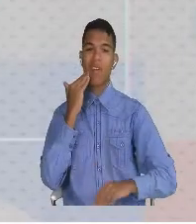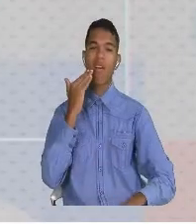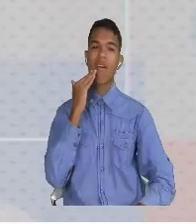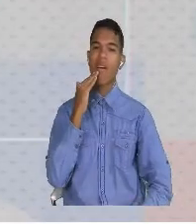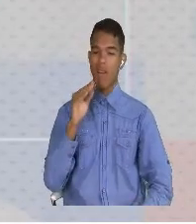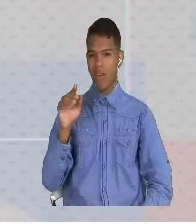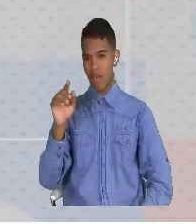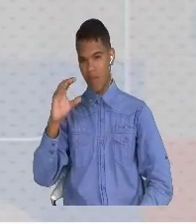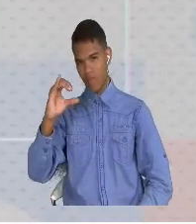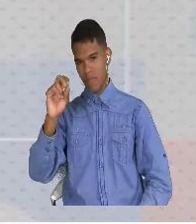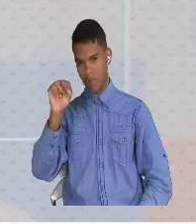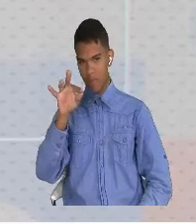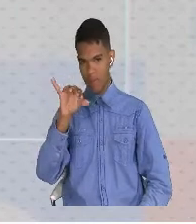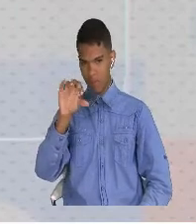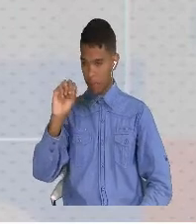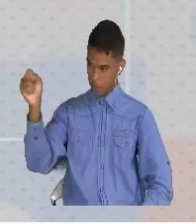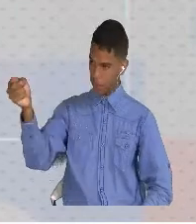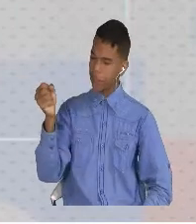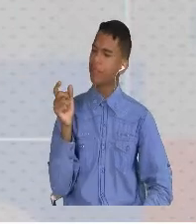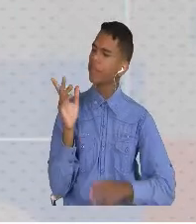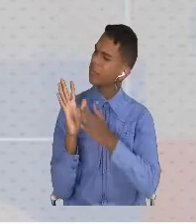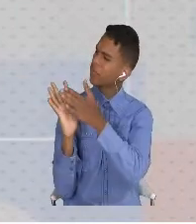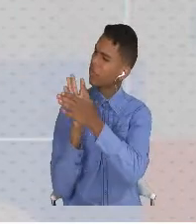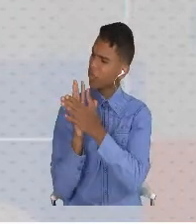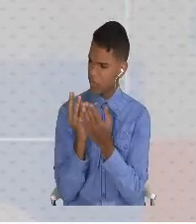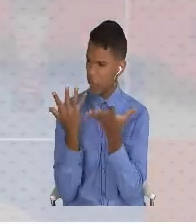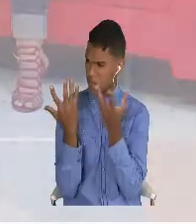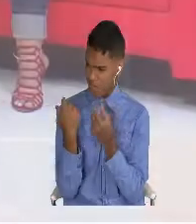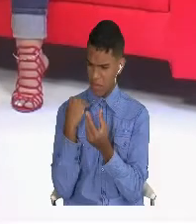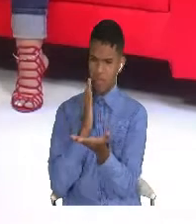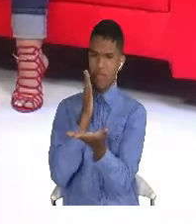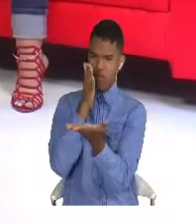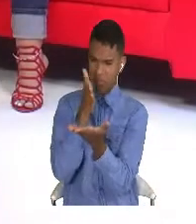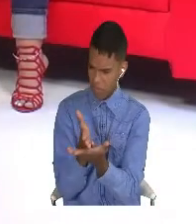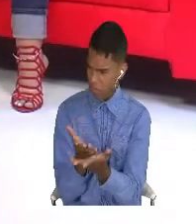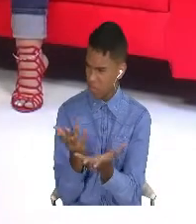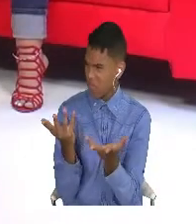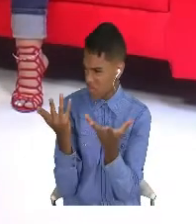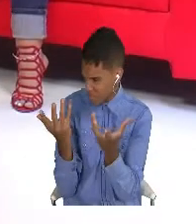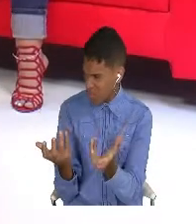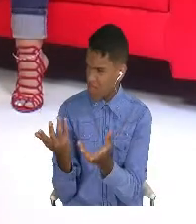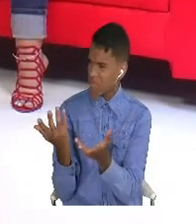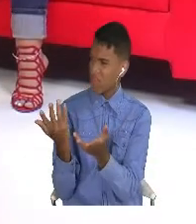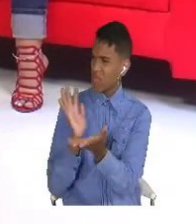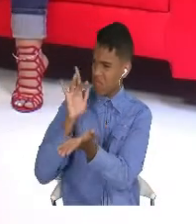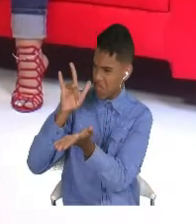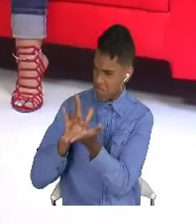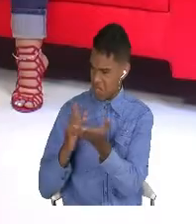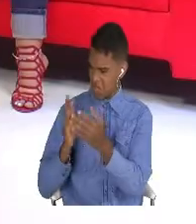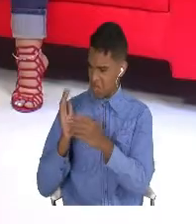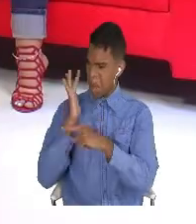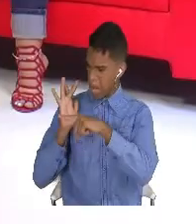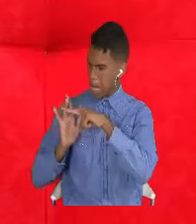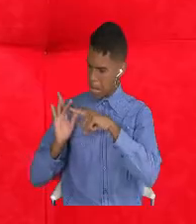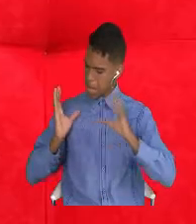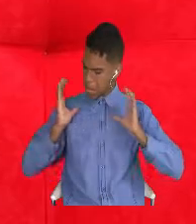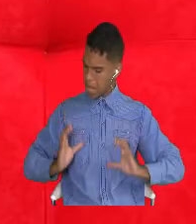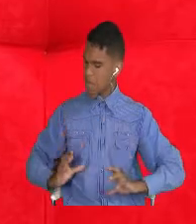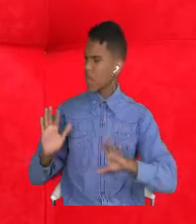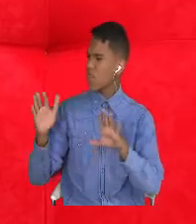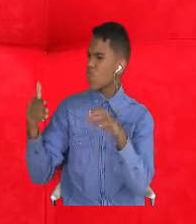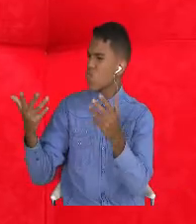hacer alguien que quiera acceder a los servicios que ustedes nos ofrecen? Kiara, la persona que quiera nuestros servicios,